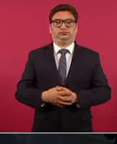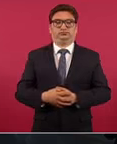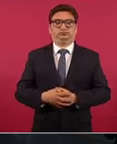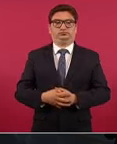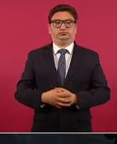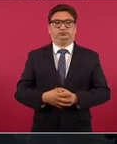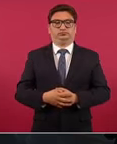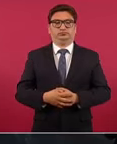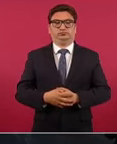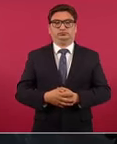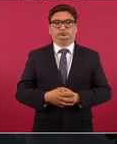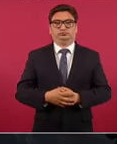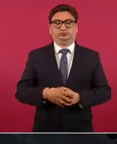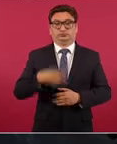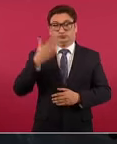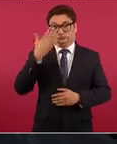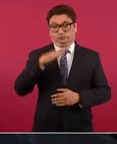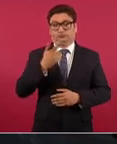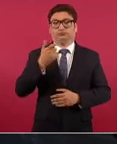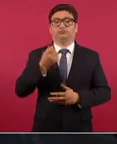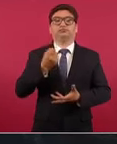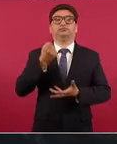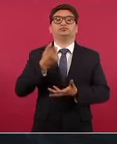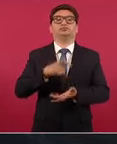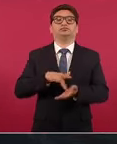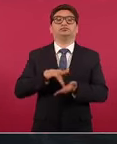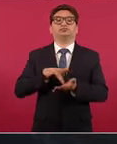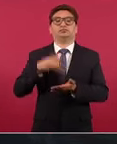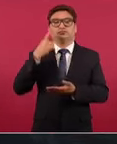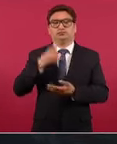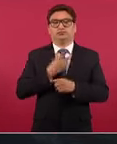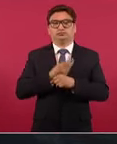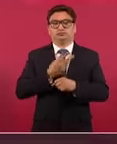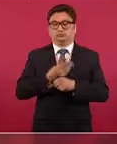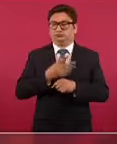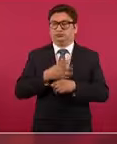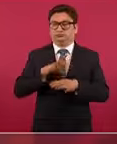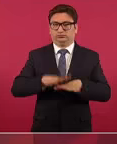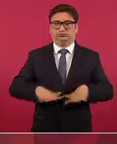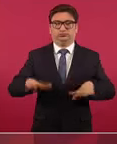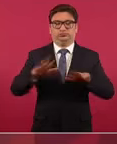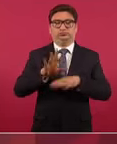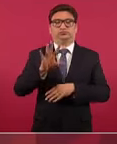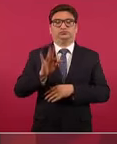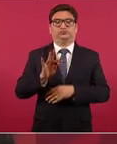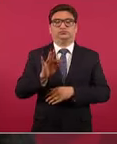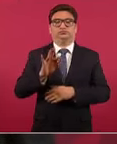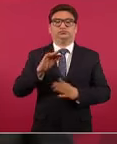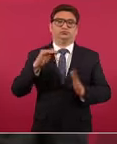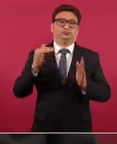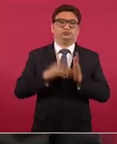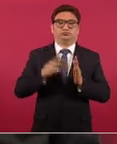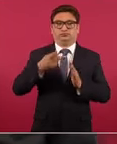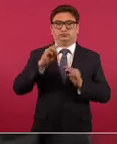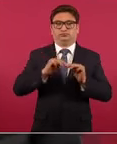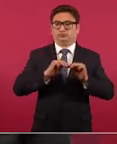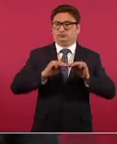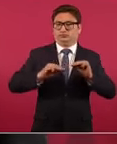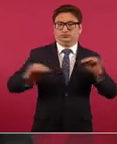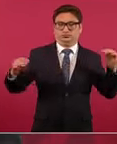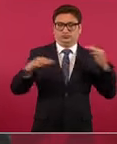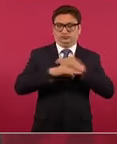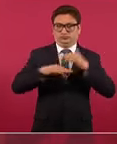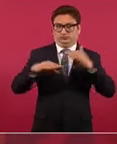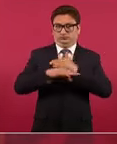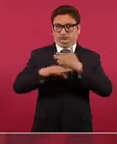en cuanto es el presupuesto para el mantenimiento de 40.000 kilómetros de carreteras